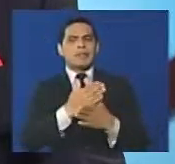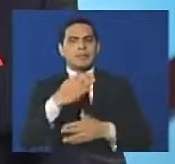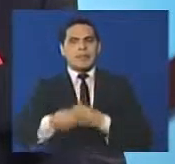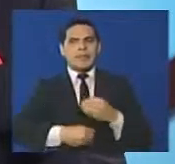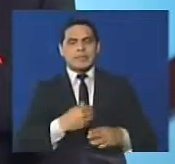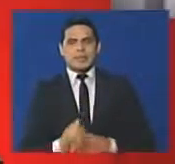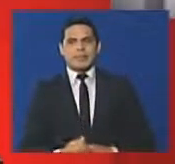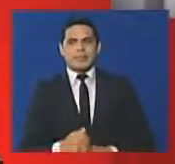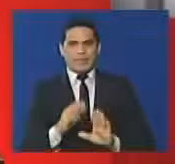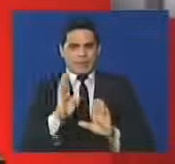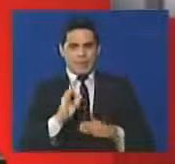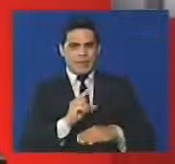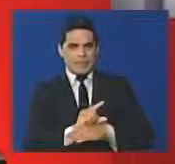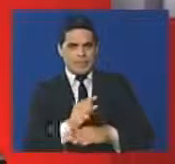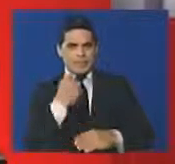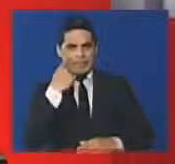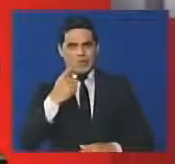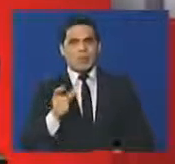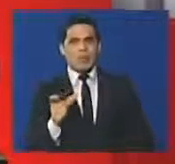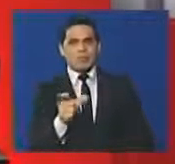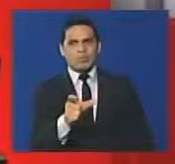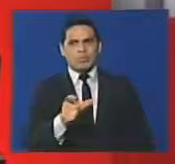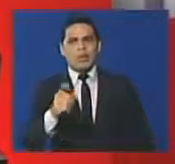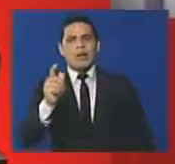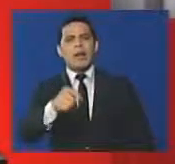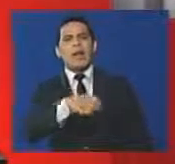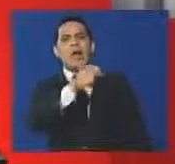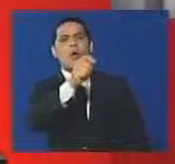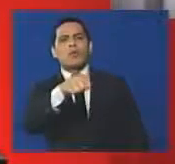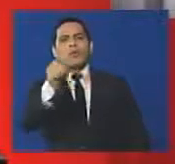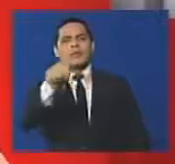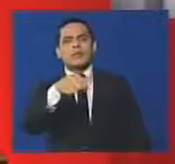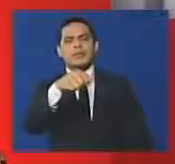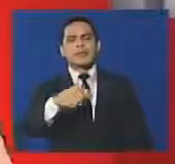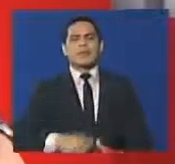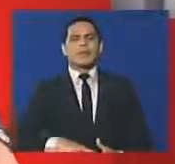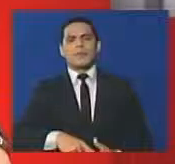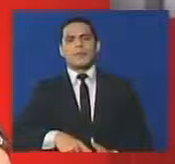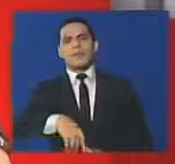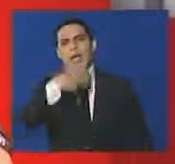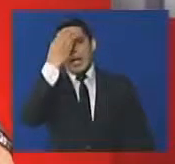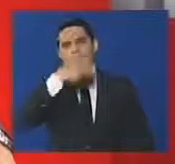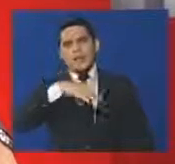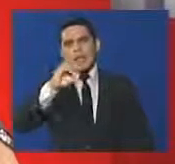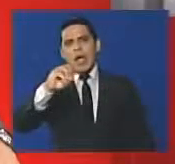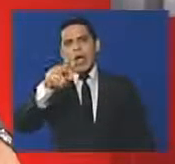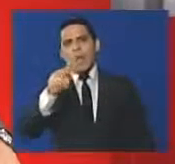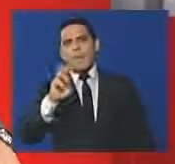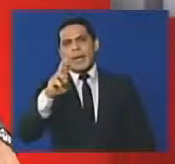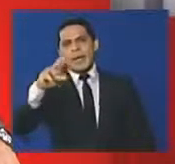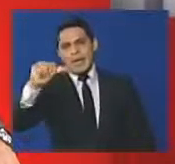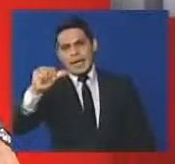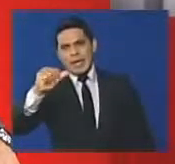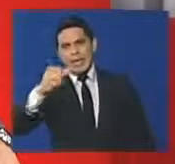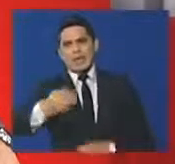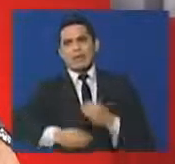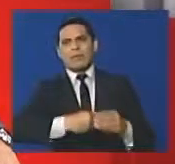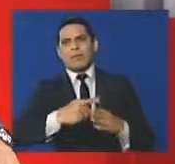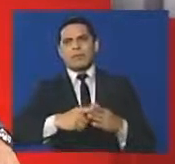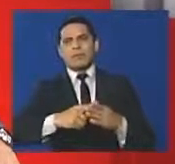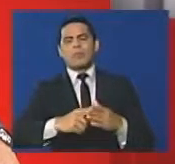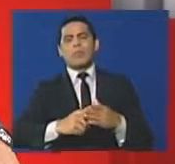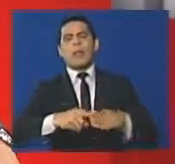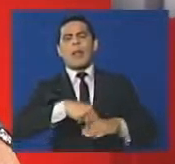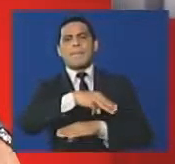Pero yo tengo algo nuevo en mis manos que es de la Orquesta Sinfónica de la Ópera y que fue editado por